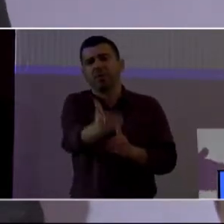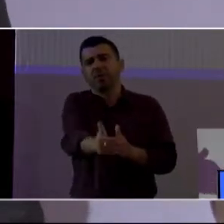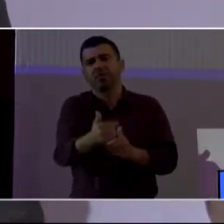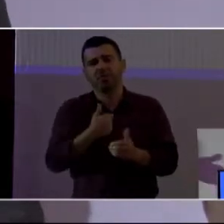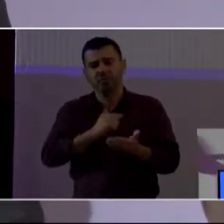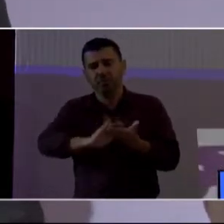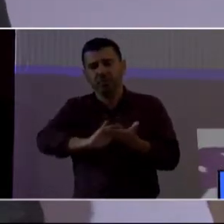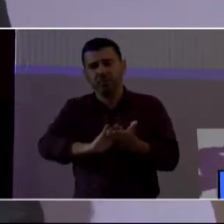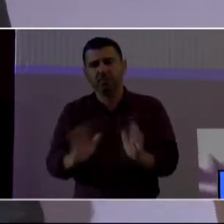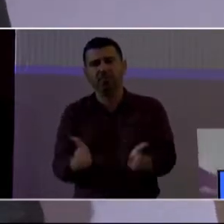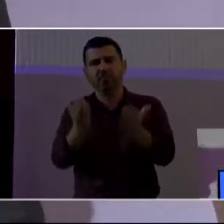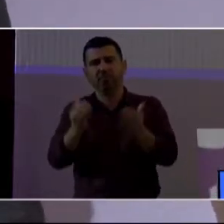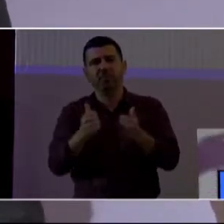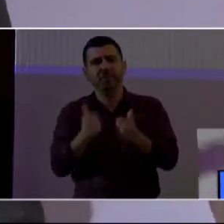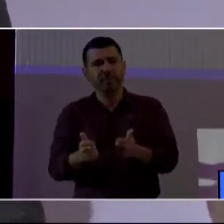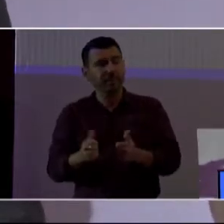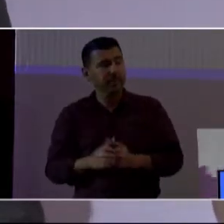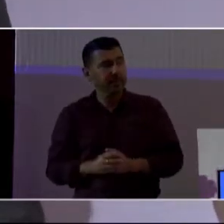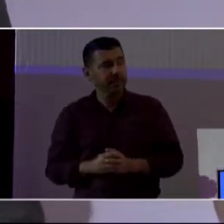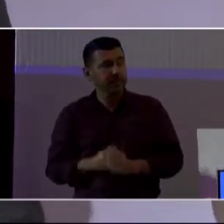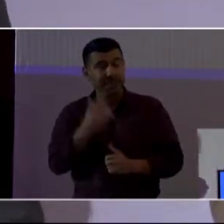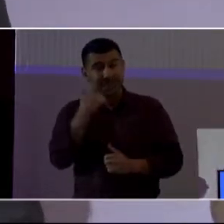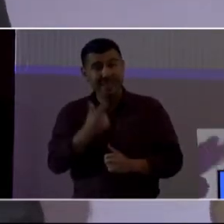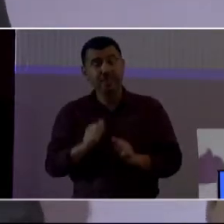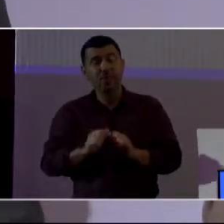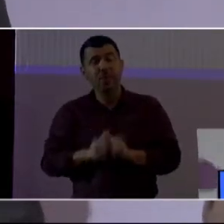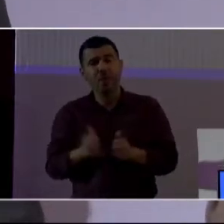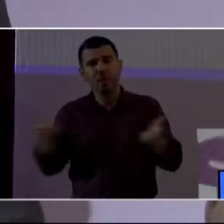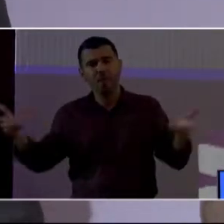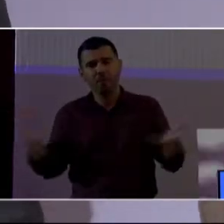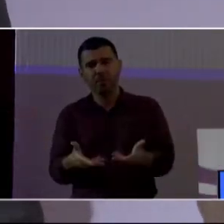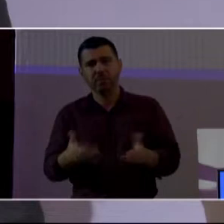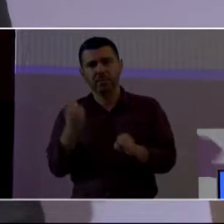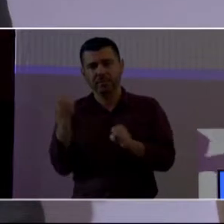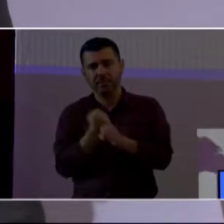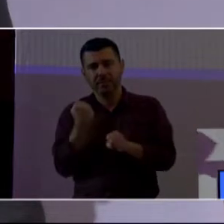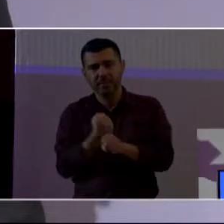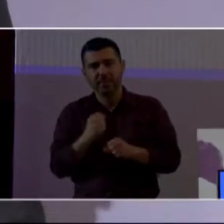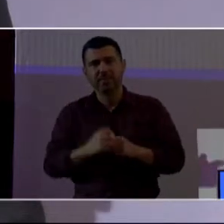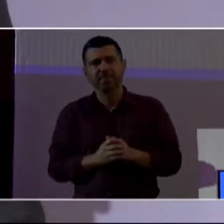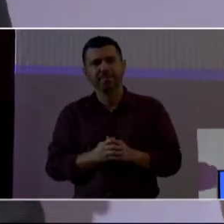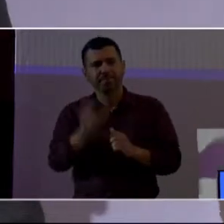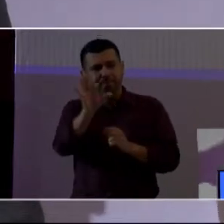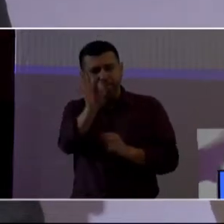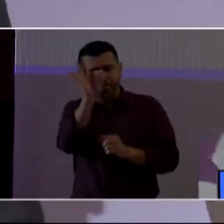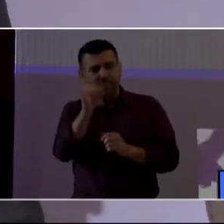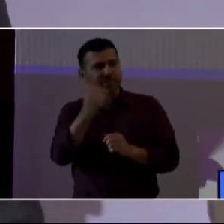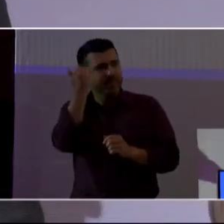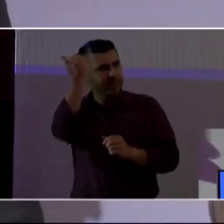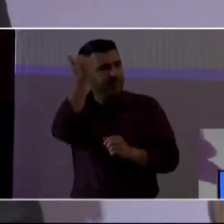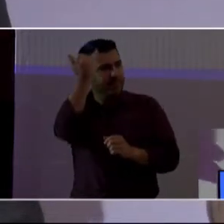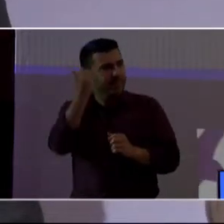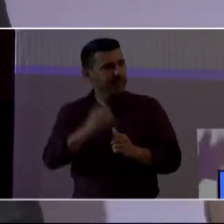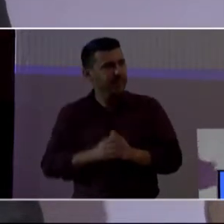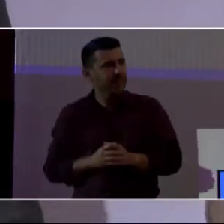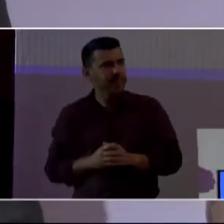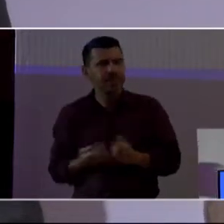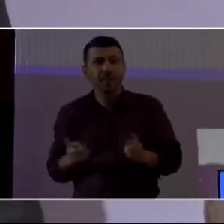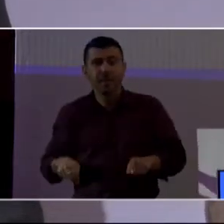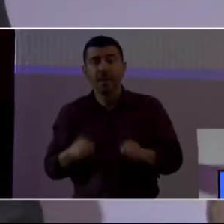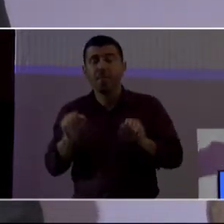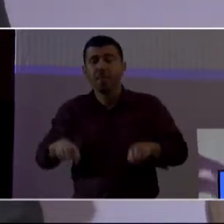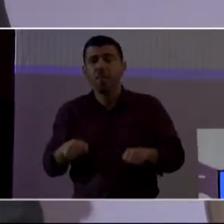una producción que permitiera generar empleo, generar desarrollo, generar alternativas y